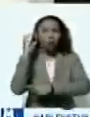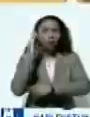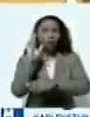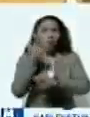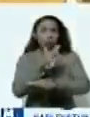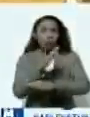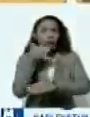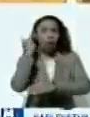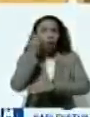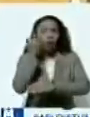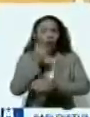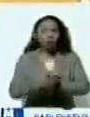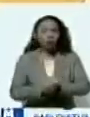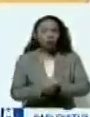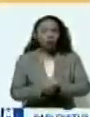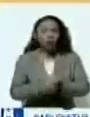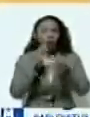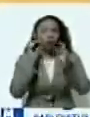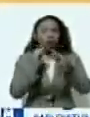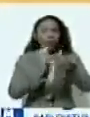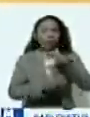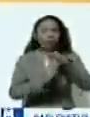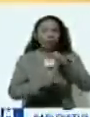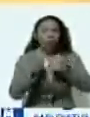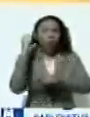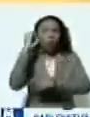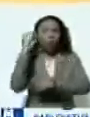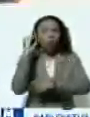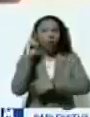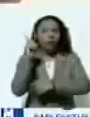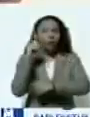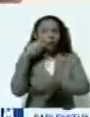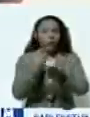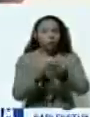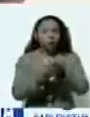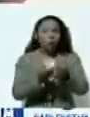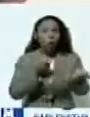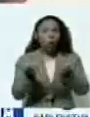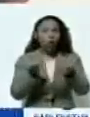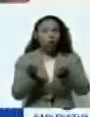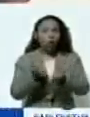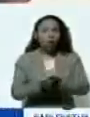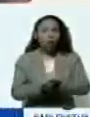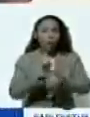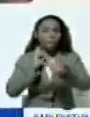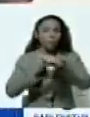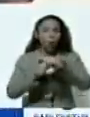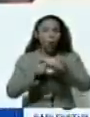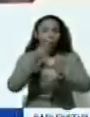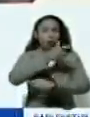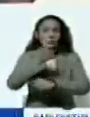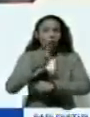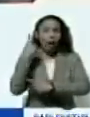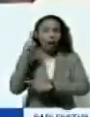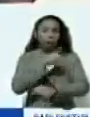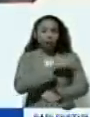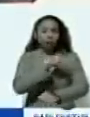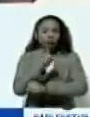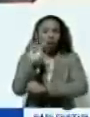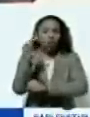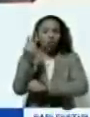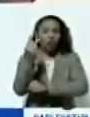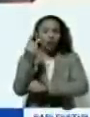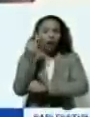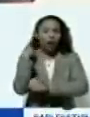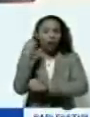La Guajira. Oficiales de Migración Colombia, mediante labores de verificación y control, ubican a ciudadano que tiene doble nacionalidad italiana